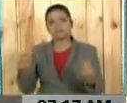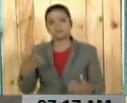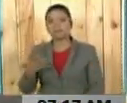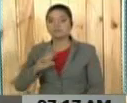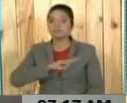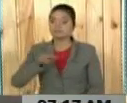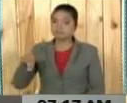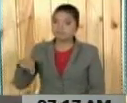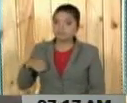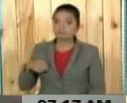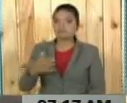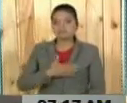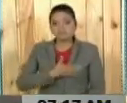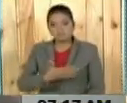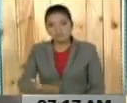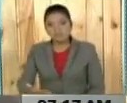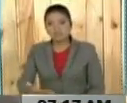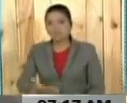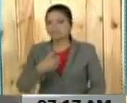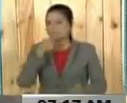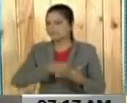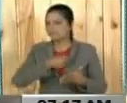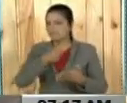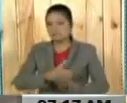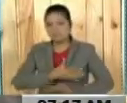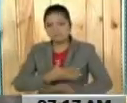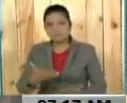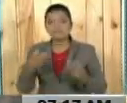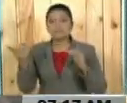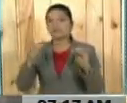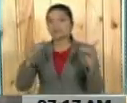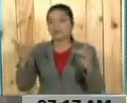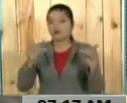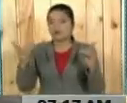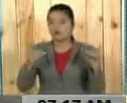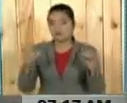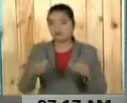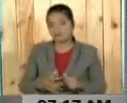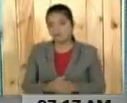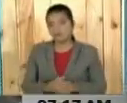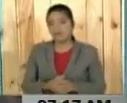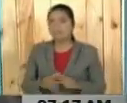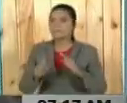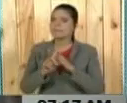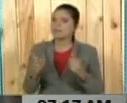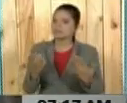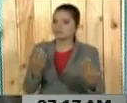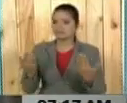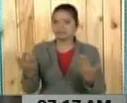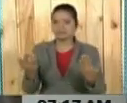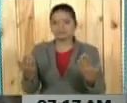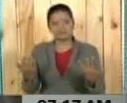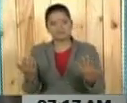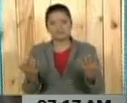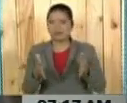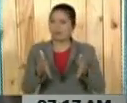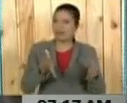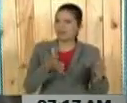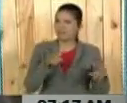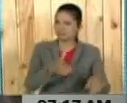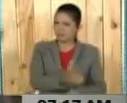vamos a apostar todo a la mesa de diálogo, en contraste con estas ambigüedades que hay en la